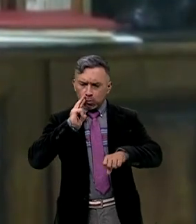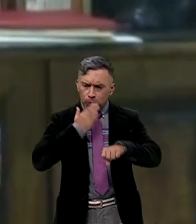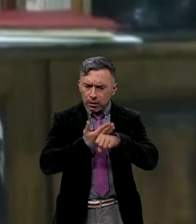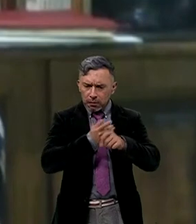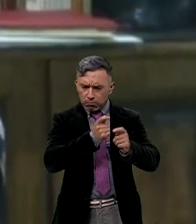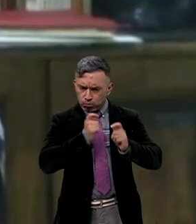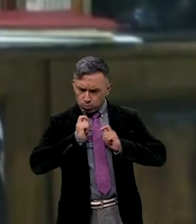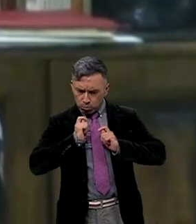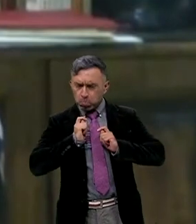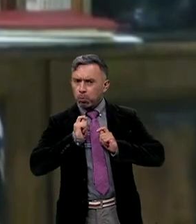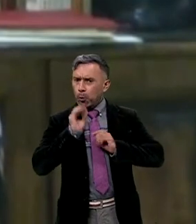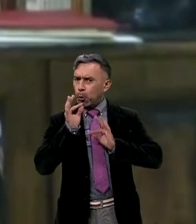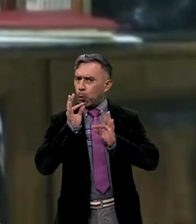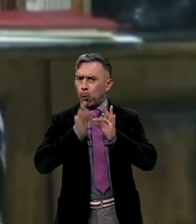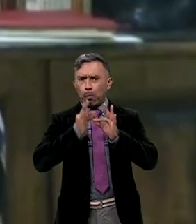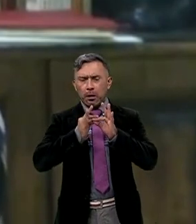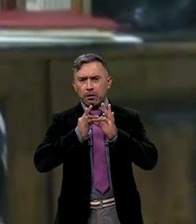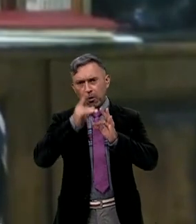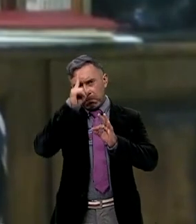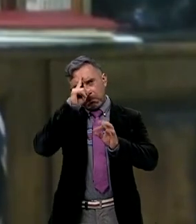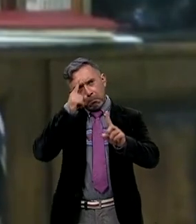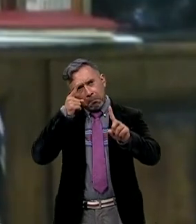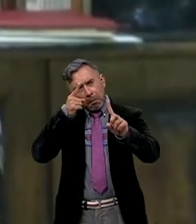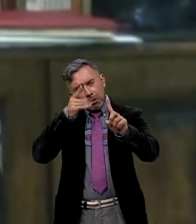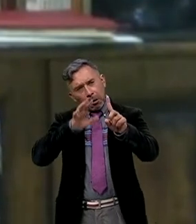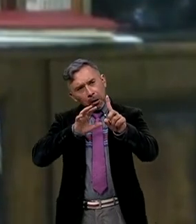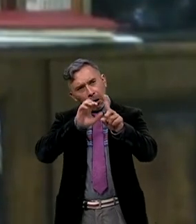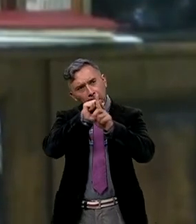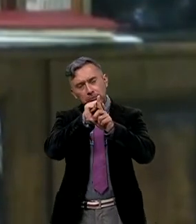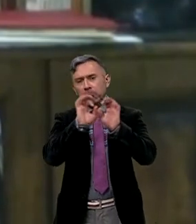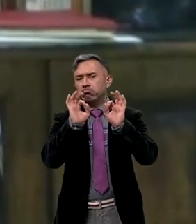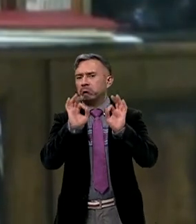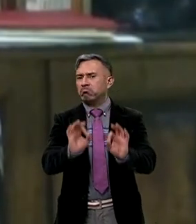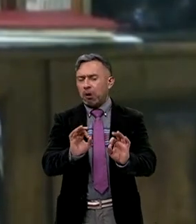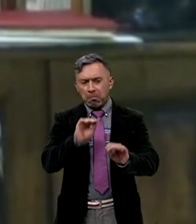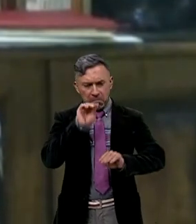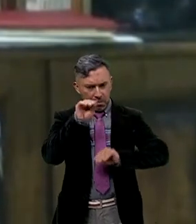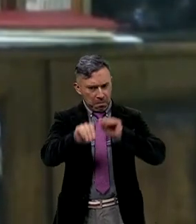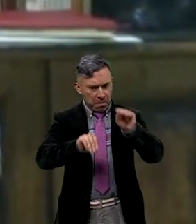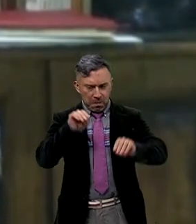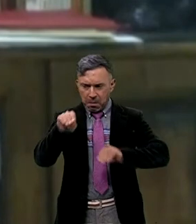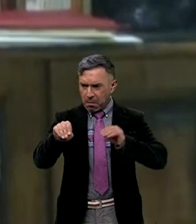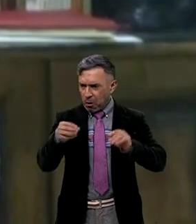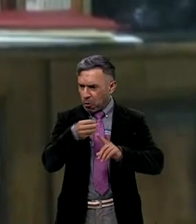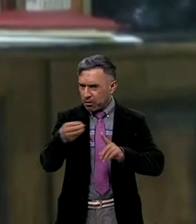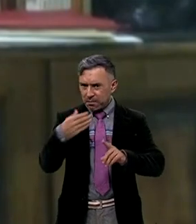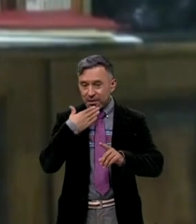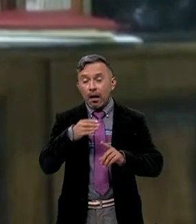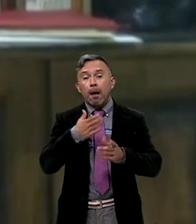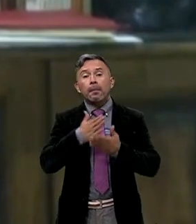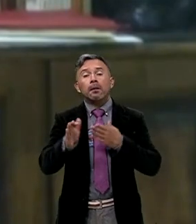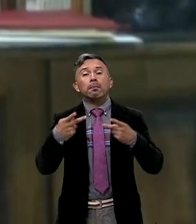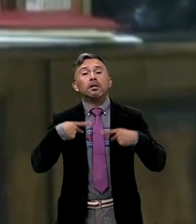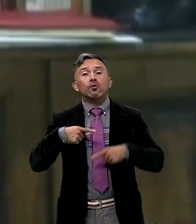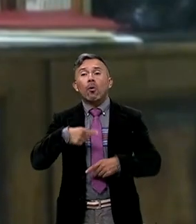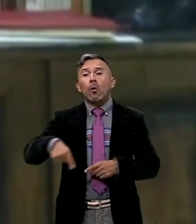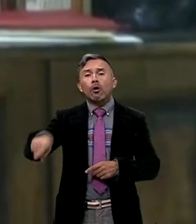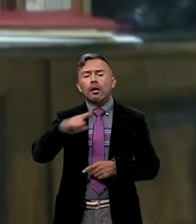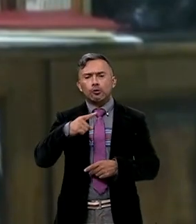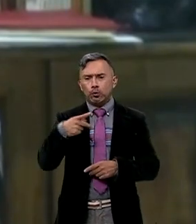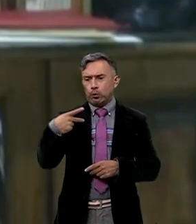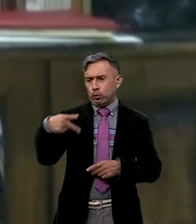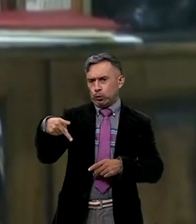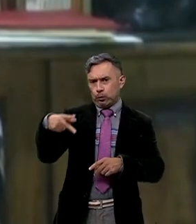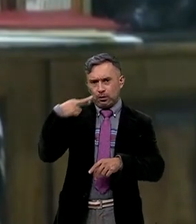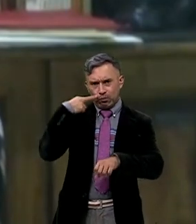teníamos programadas creo además en las y los ciudadanos cumplieron con su función de manera estable